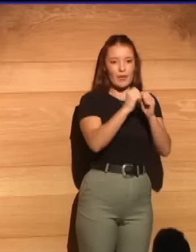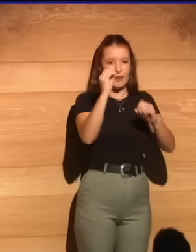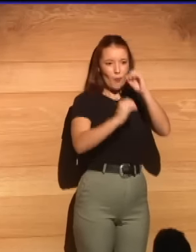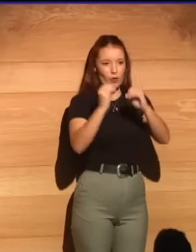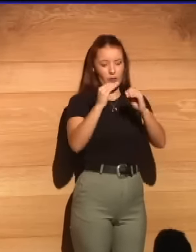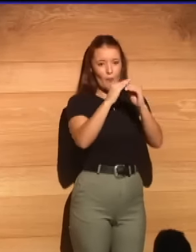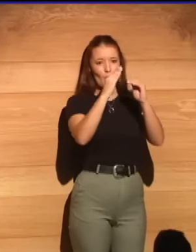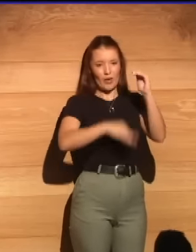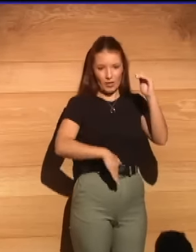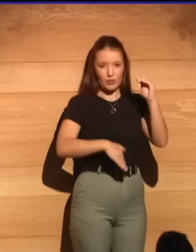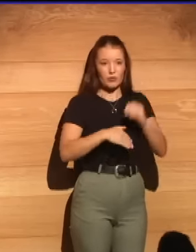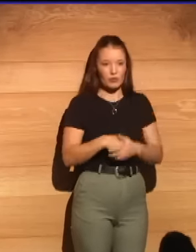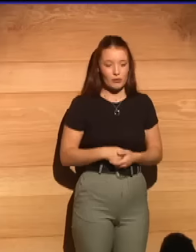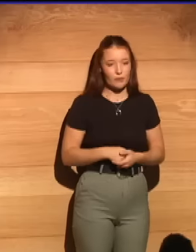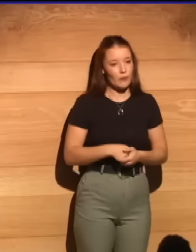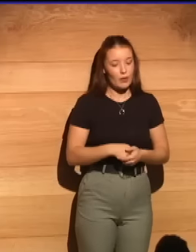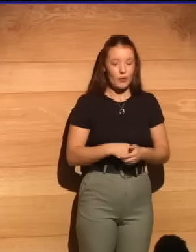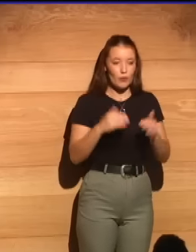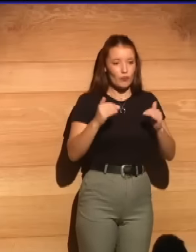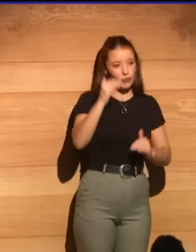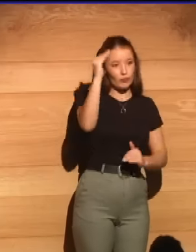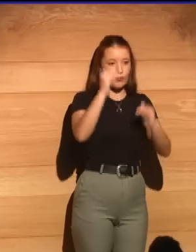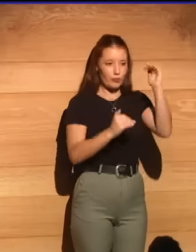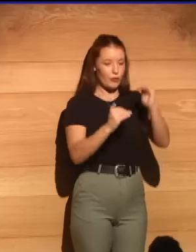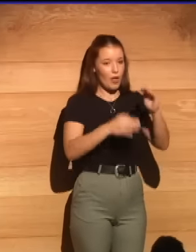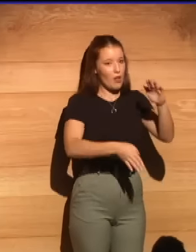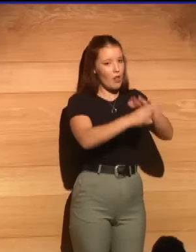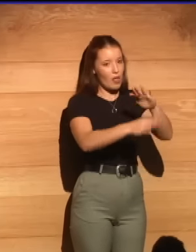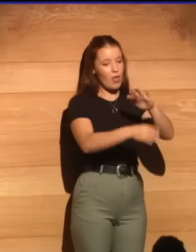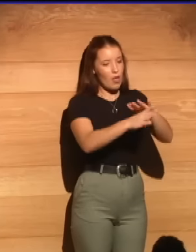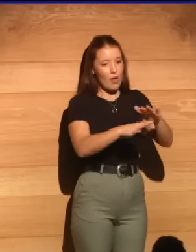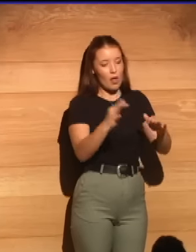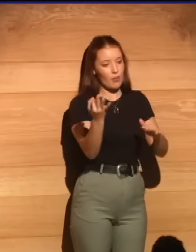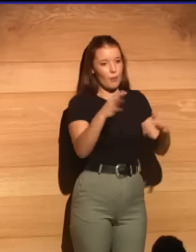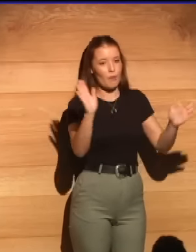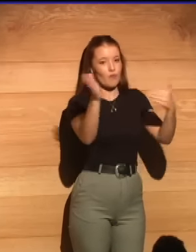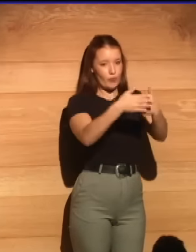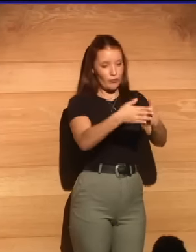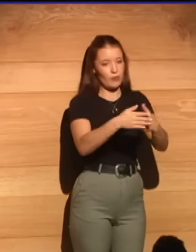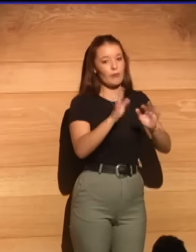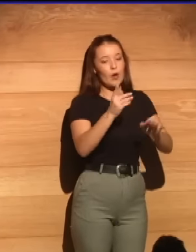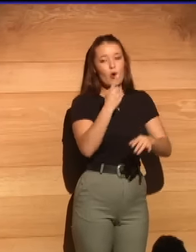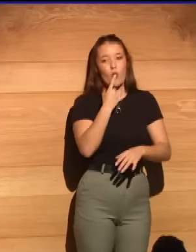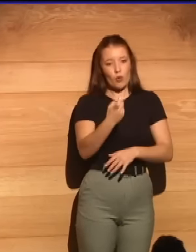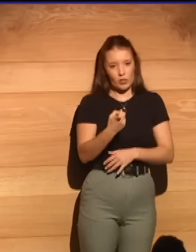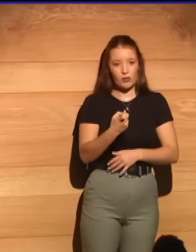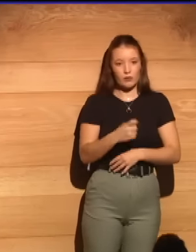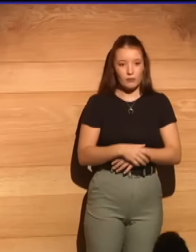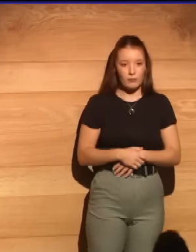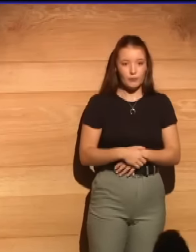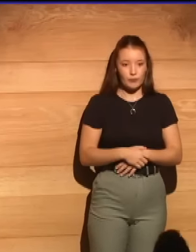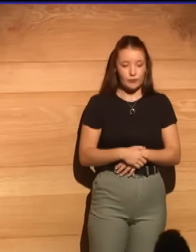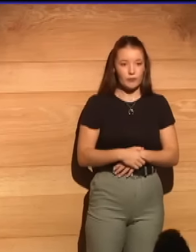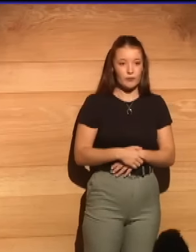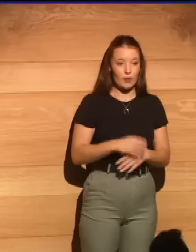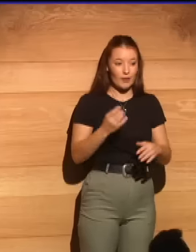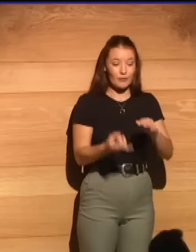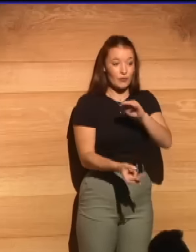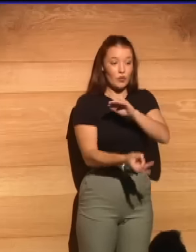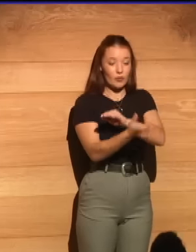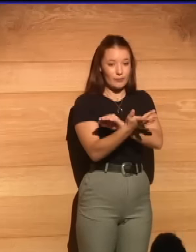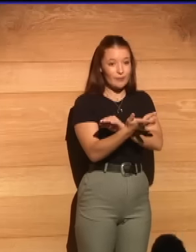esta brecha se siga manteniendo a lo largo del tiempo, nos cueste tanto cerrarla. Yo creo que el origen está, lo has dicho muy bien tú, en que no